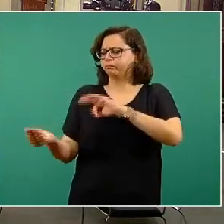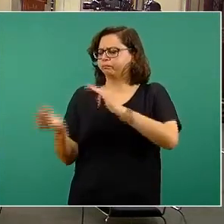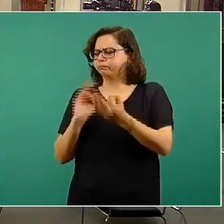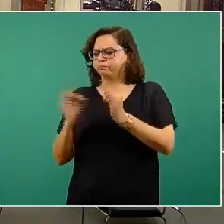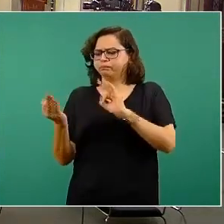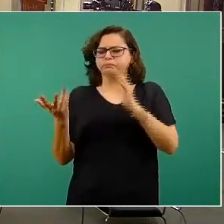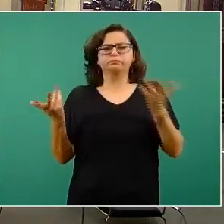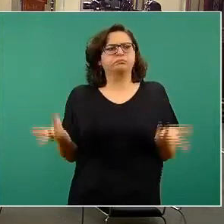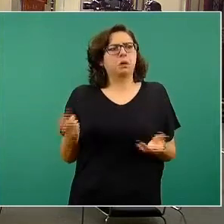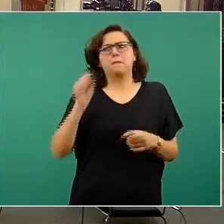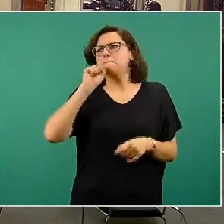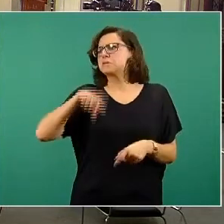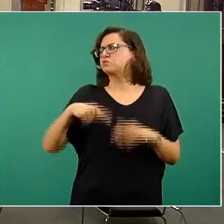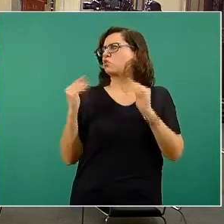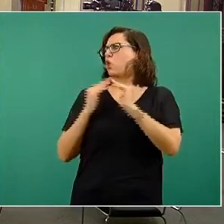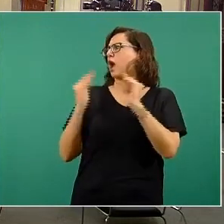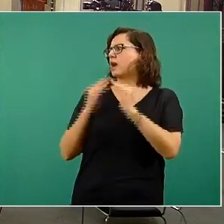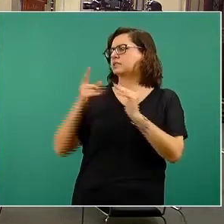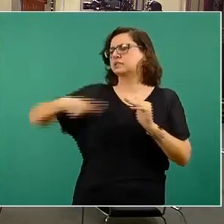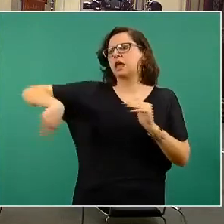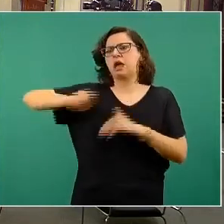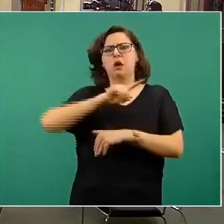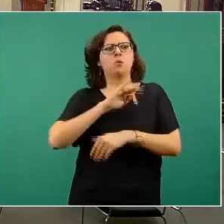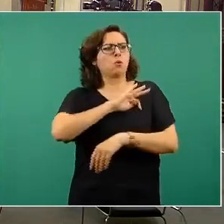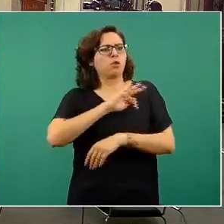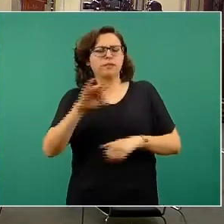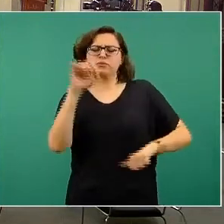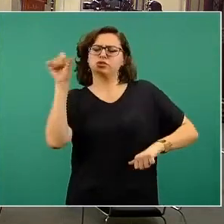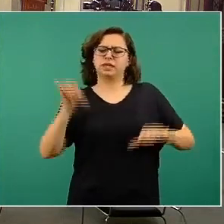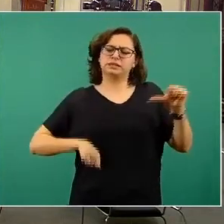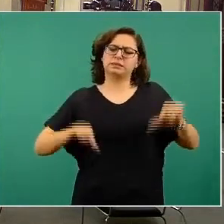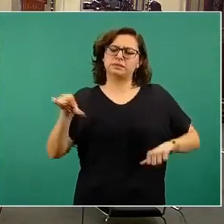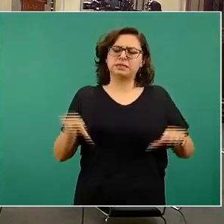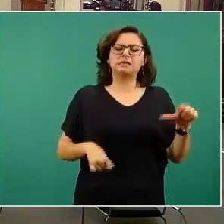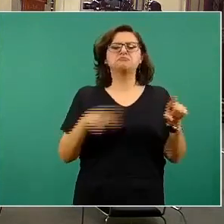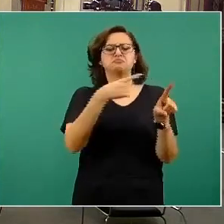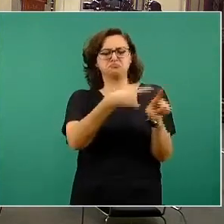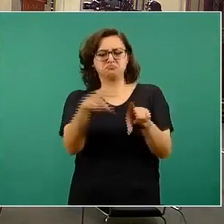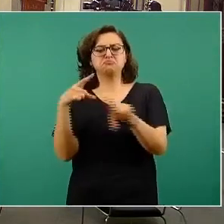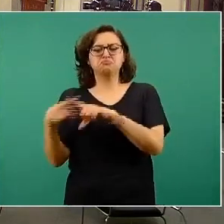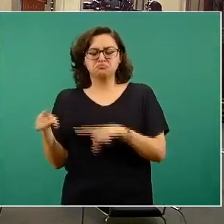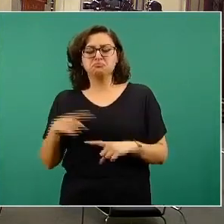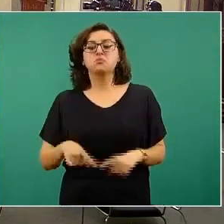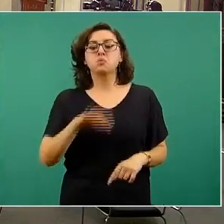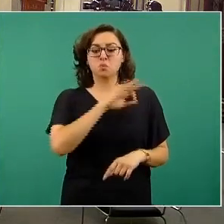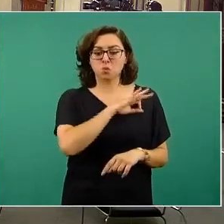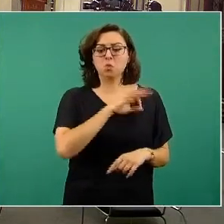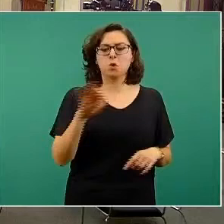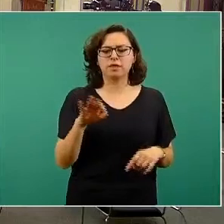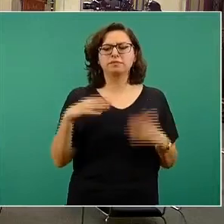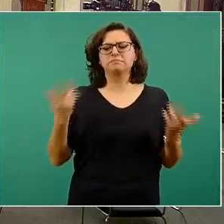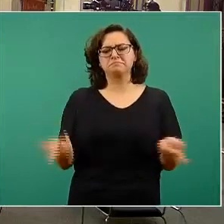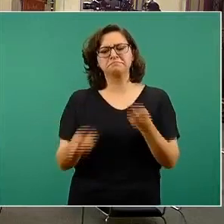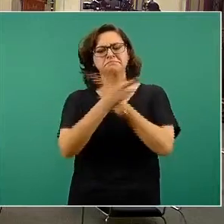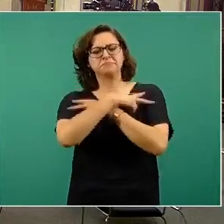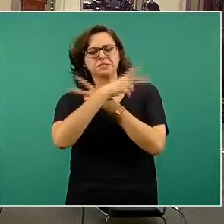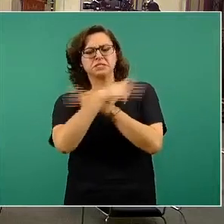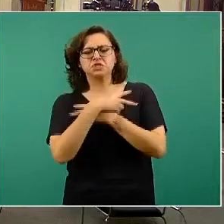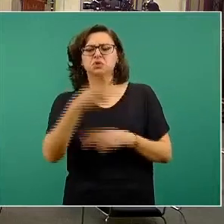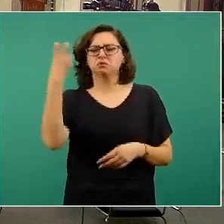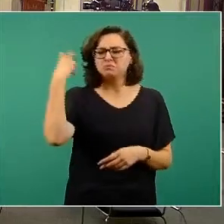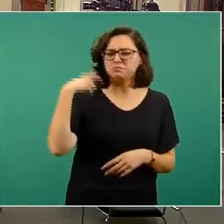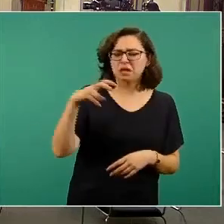vivimos bajo un mismo techo. Podemos hacer toda una serie de actividades y posterguemos para más adelante, para